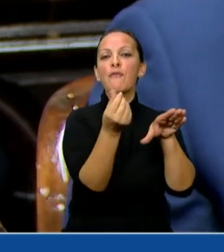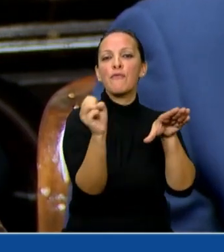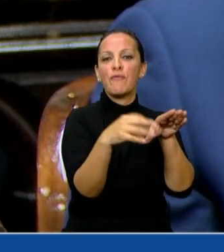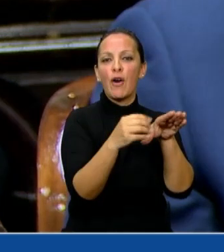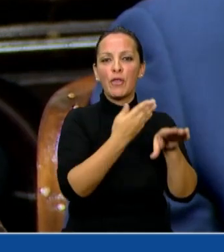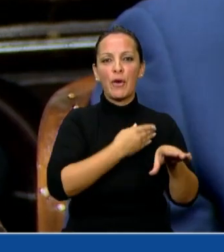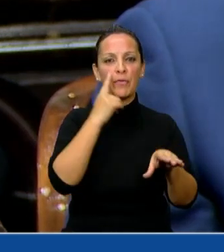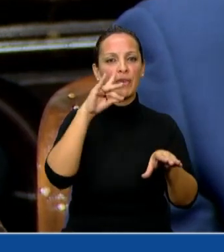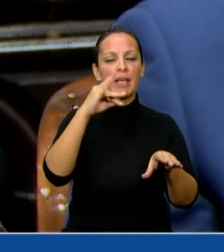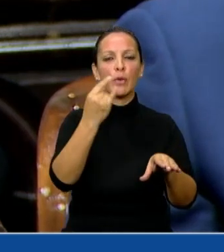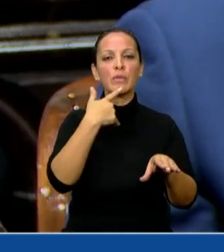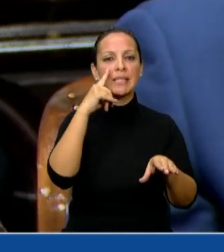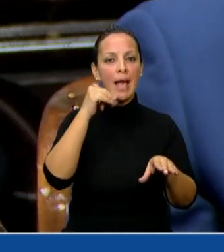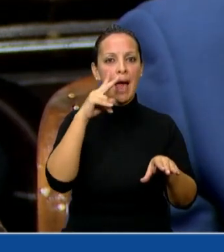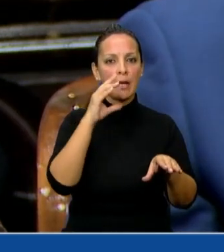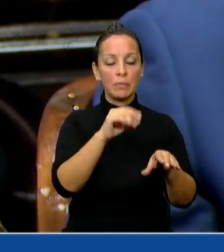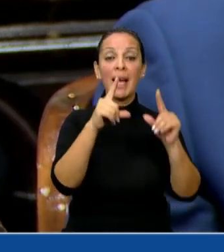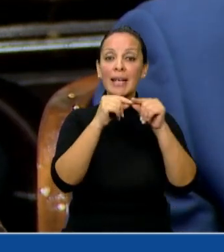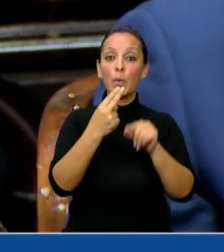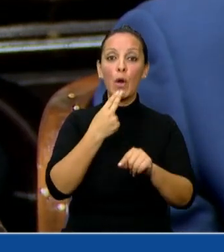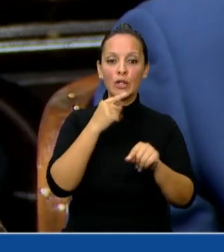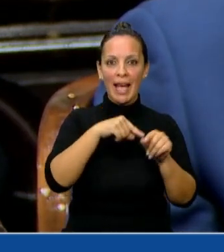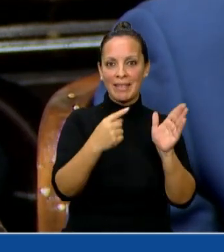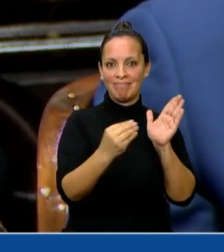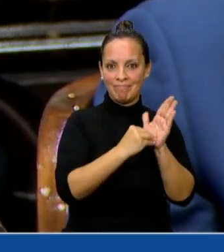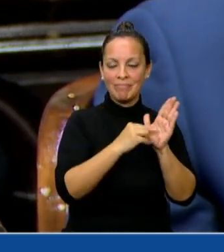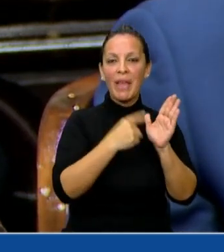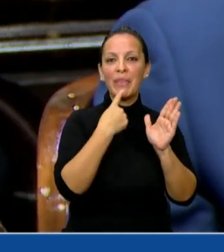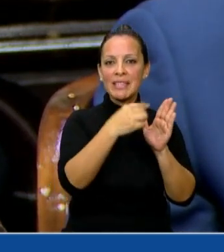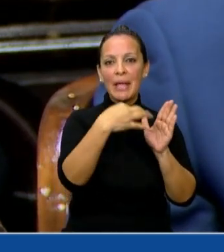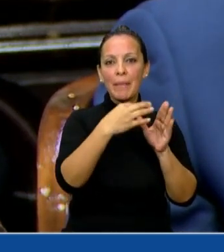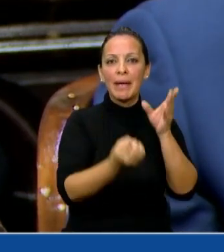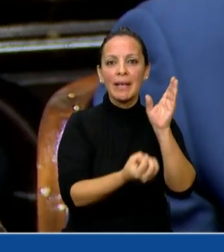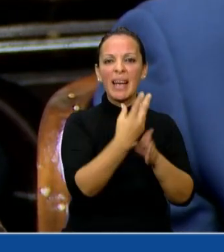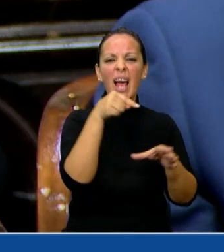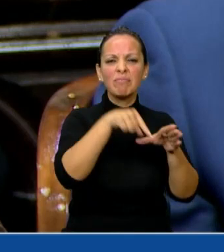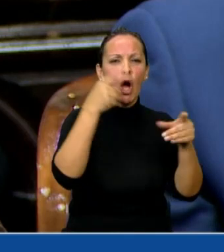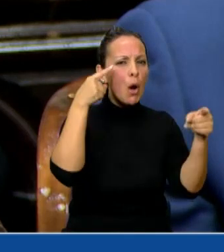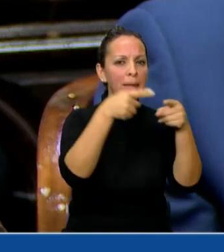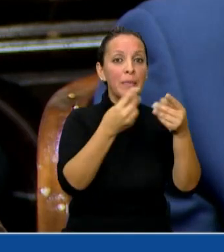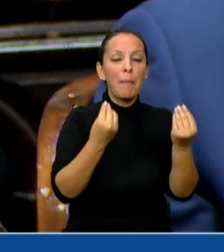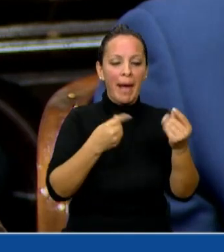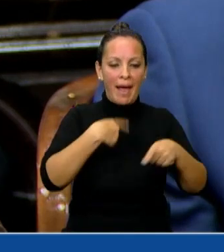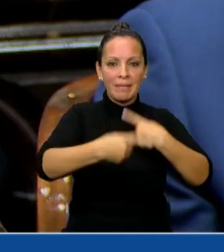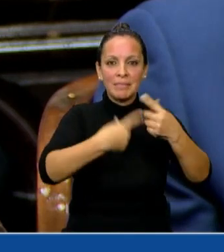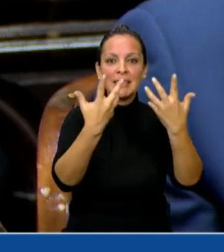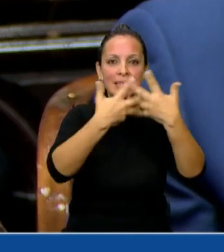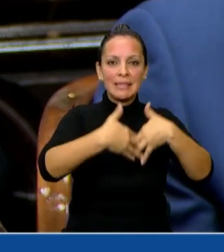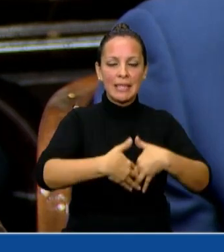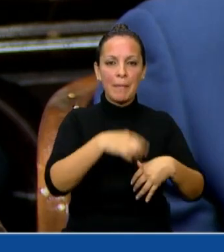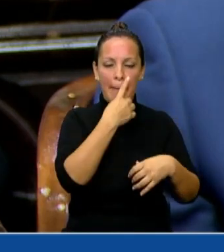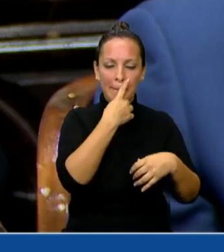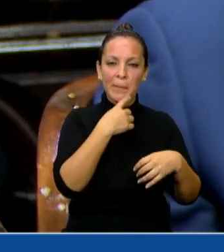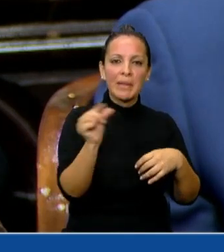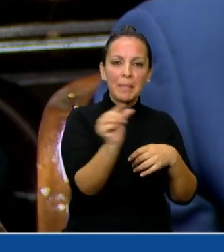El artículo 11 establece la creación del fondo fiduciario con el objeto de brindar sustentabilidad al sistema de crédito